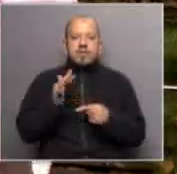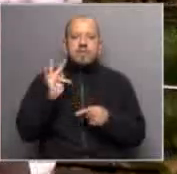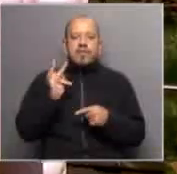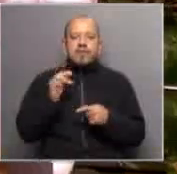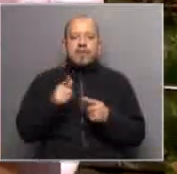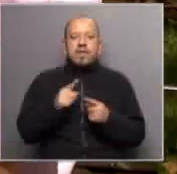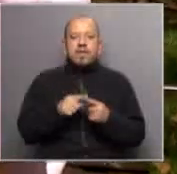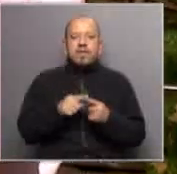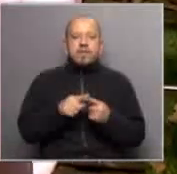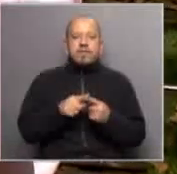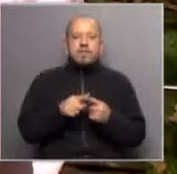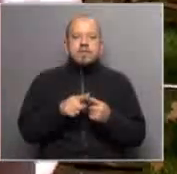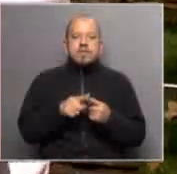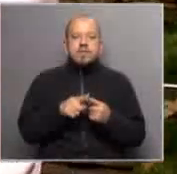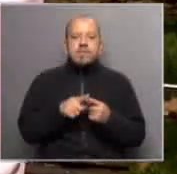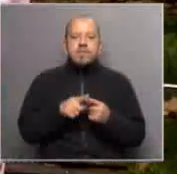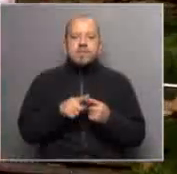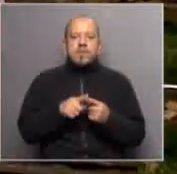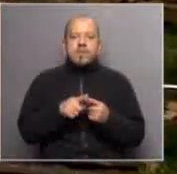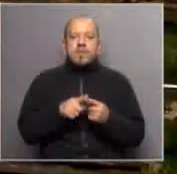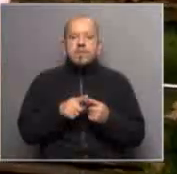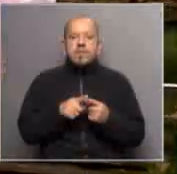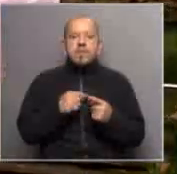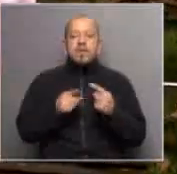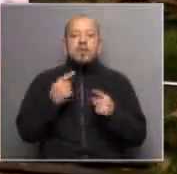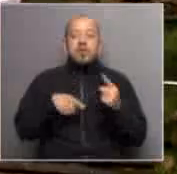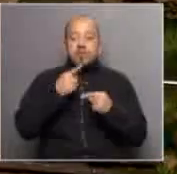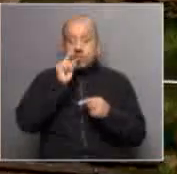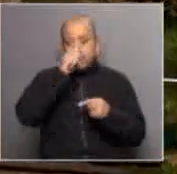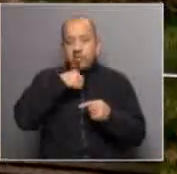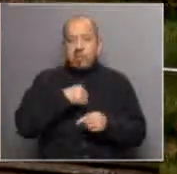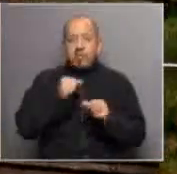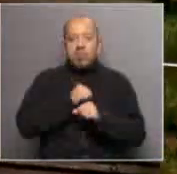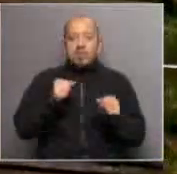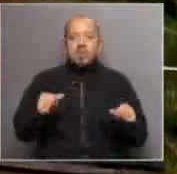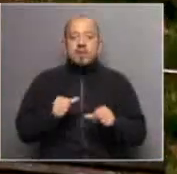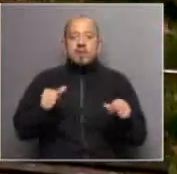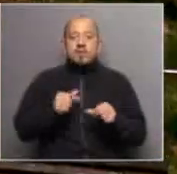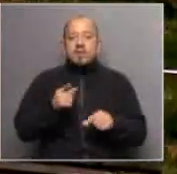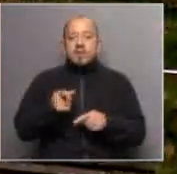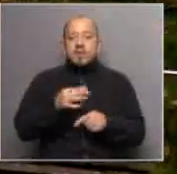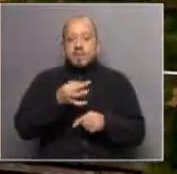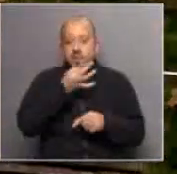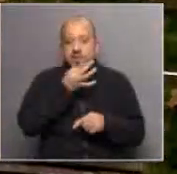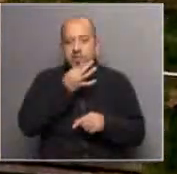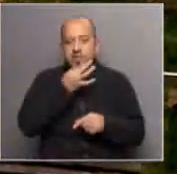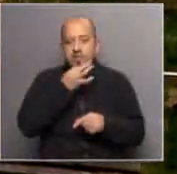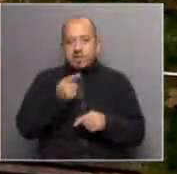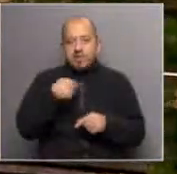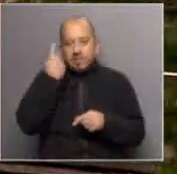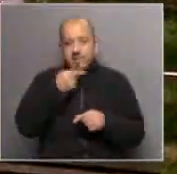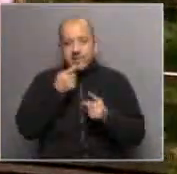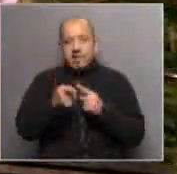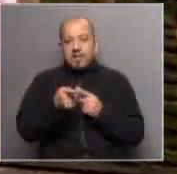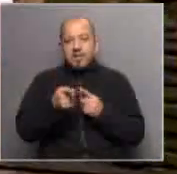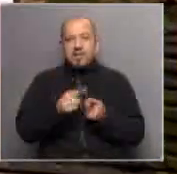al ver pasar a Federico. Fueron pocos entonces los montevideanos que tuvieron el privilegio de hacer ese chiste, jugando con las palabras, en la cara mismo del poeta,